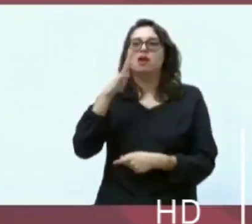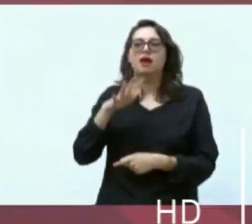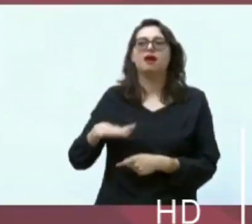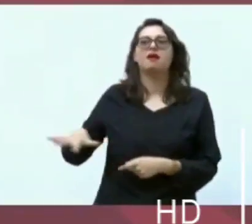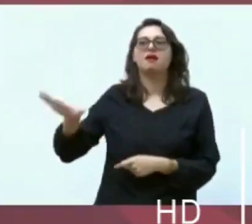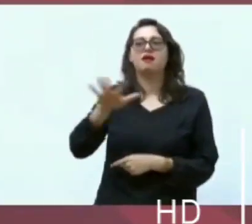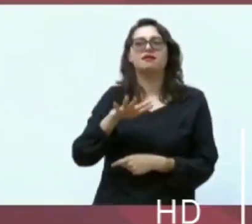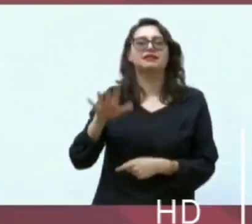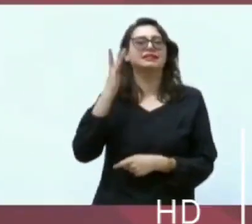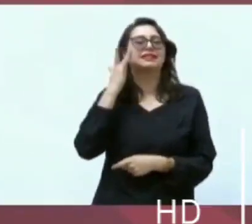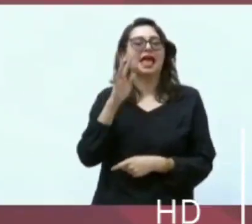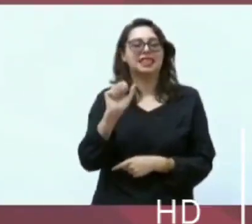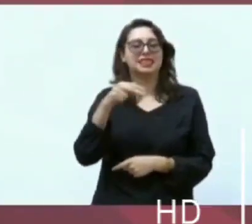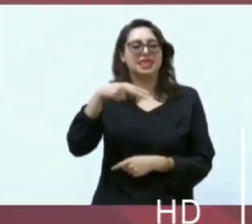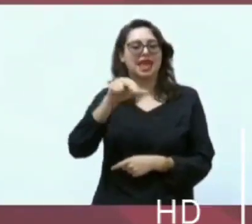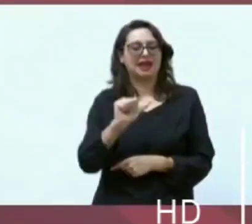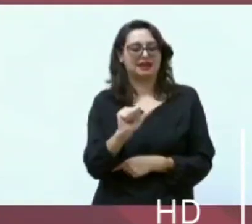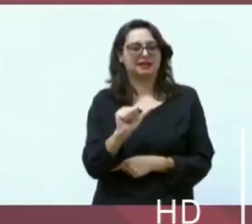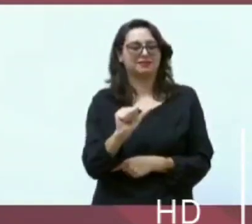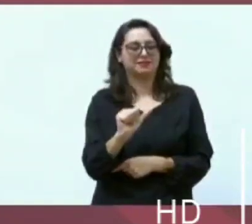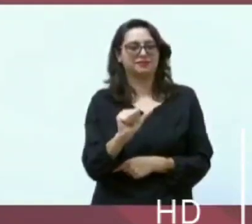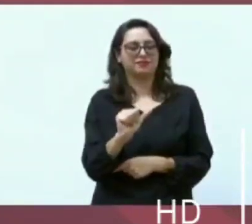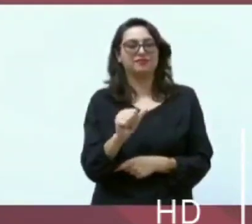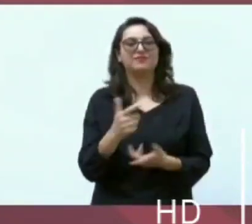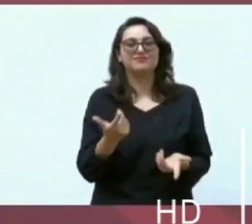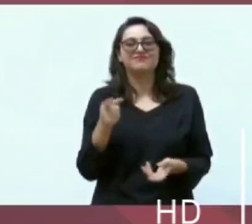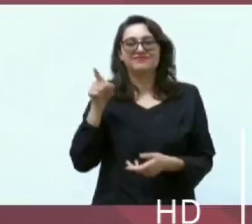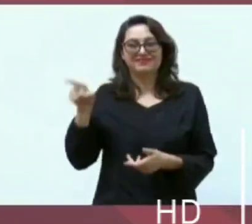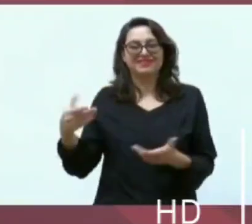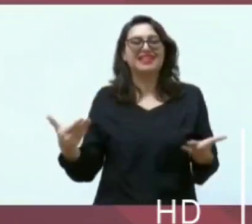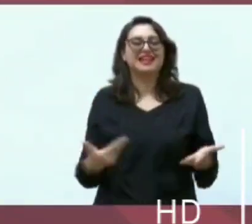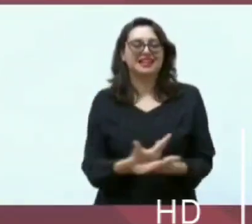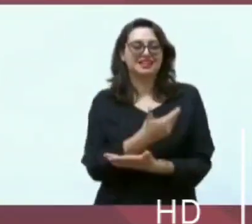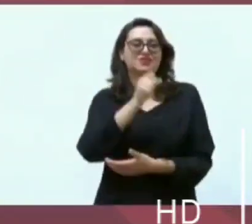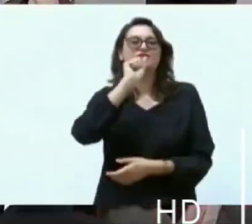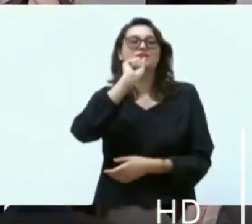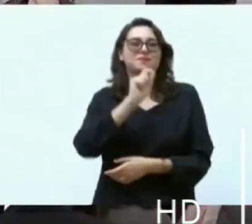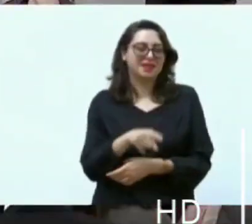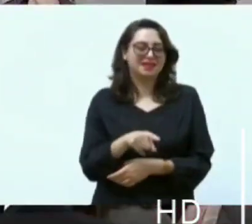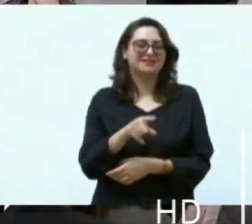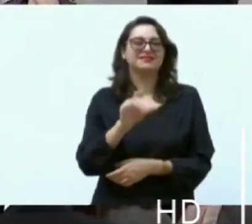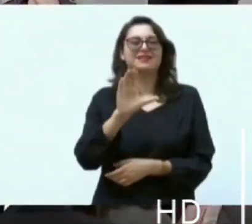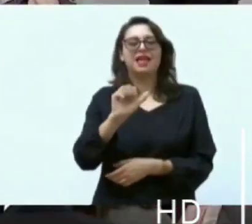De ahí era Carlos Colorado, el director